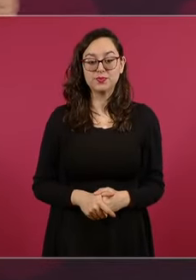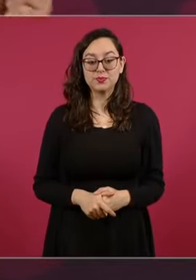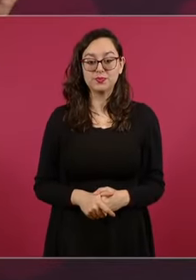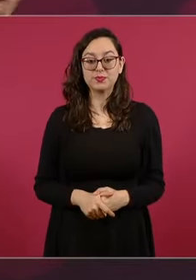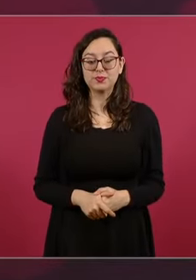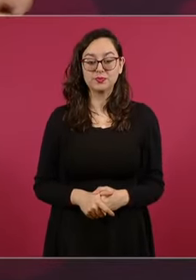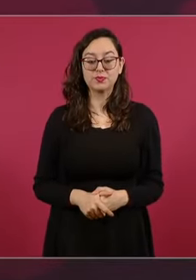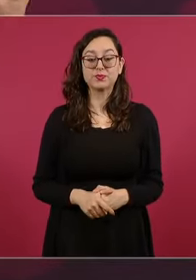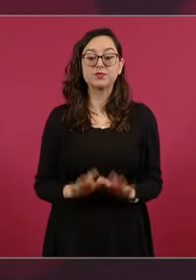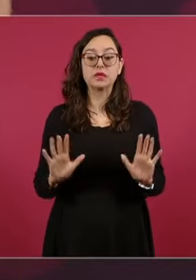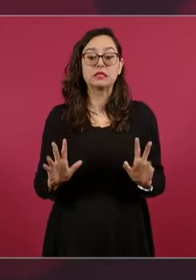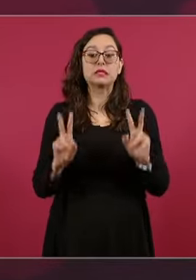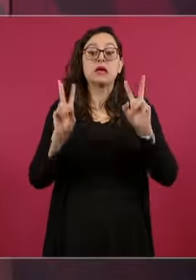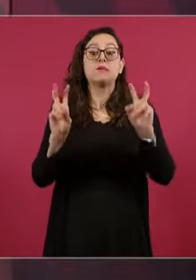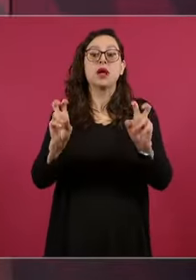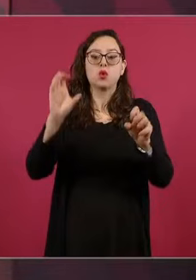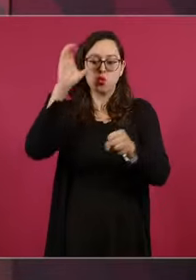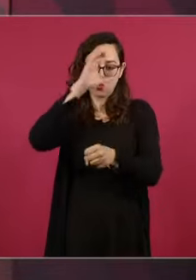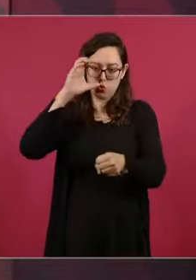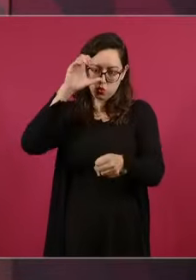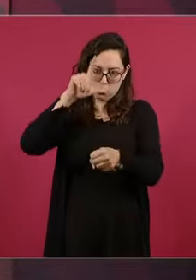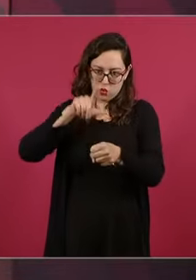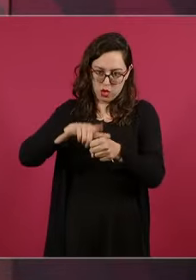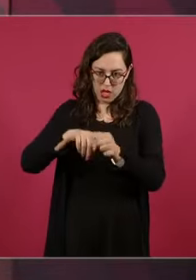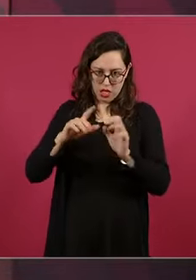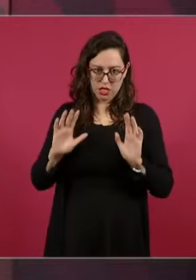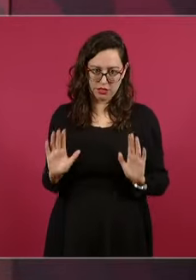Como potencia cultural.